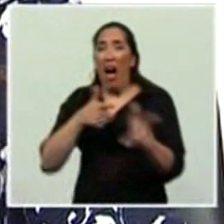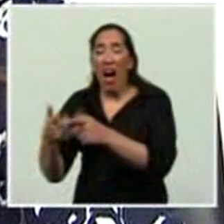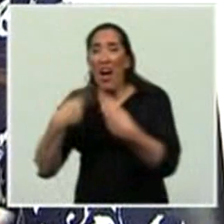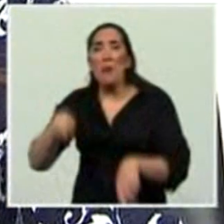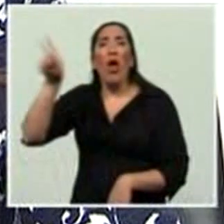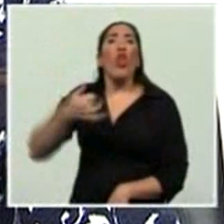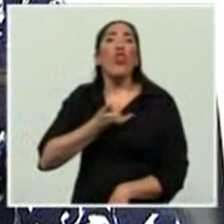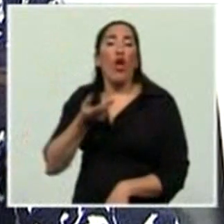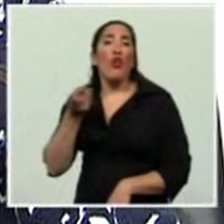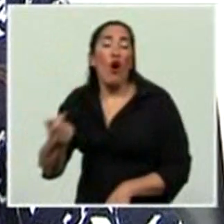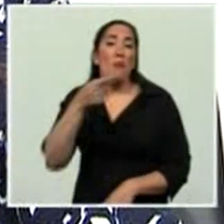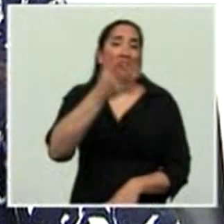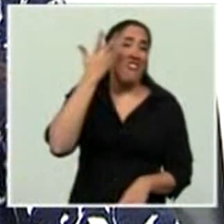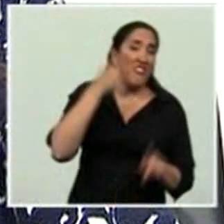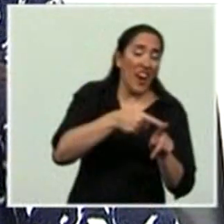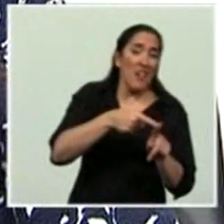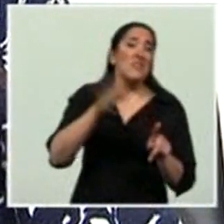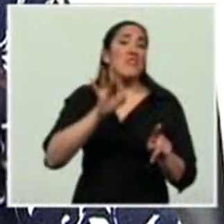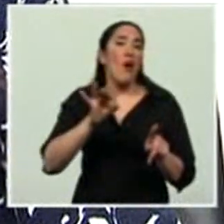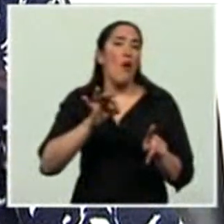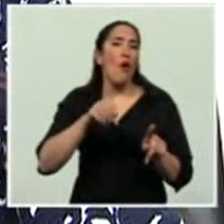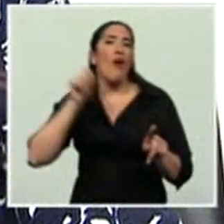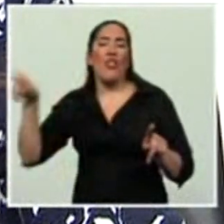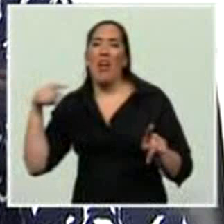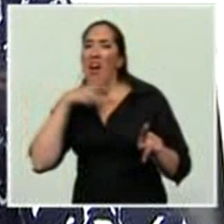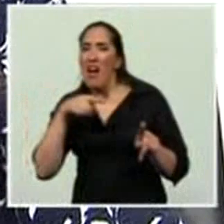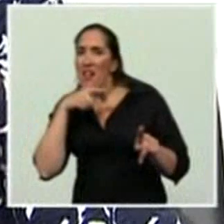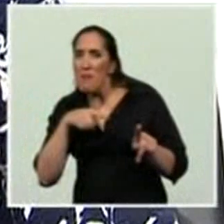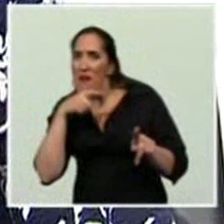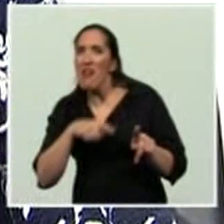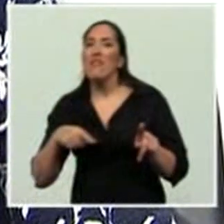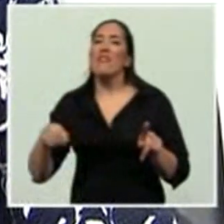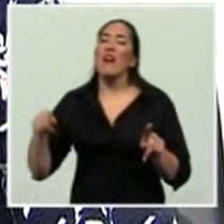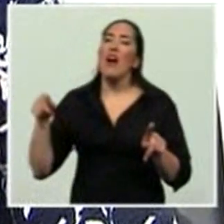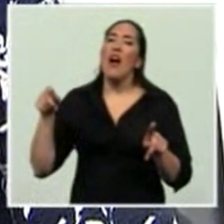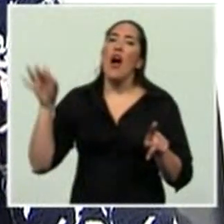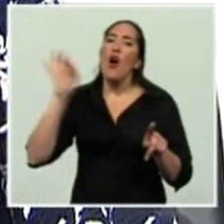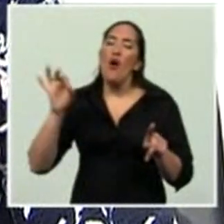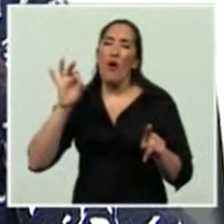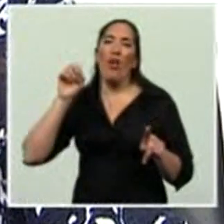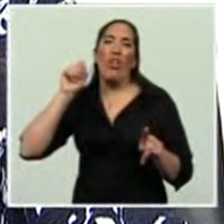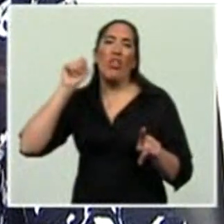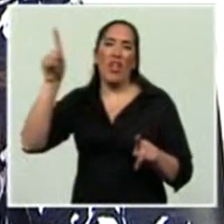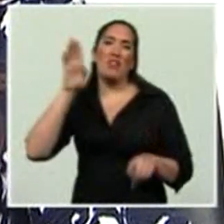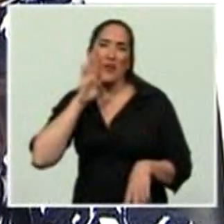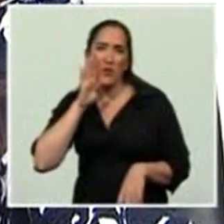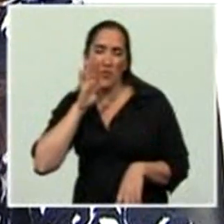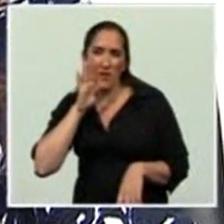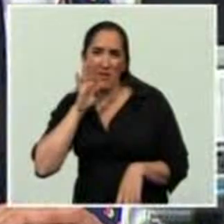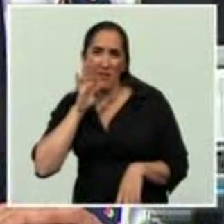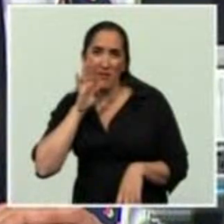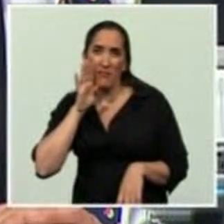provienen o de Francia o provienen de Alemania o provienen de los Estados Unidos Y por